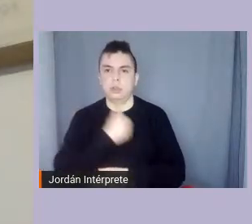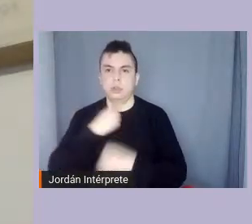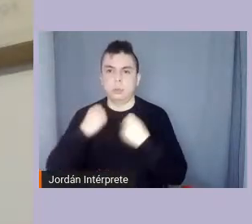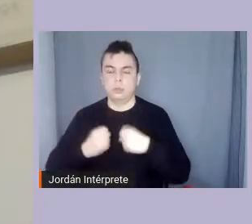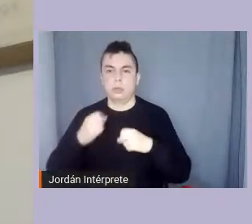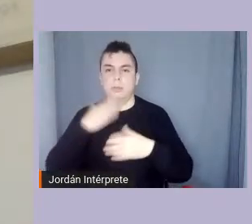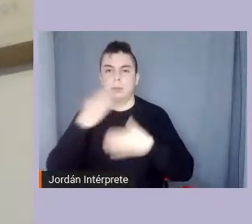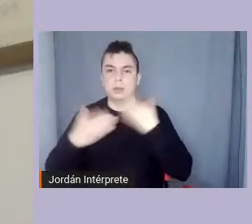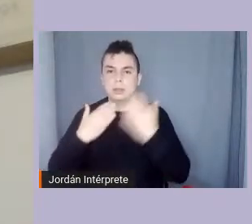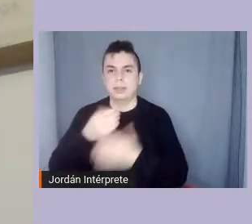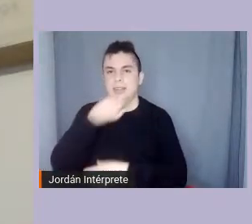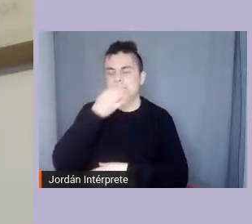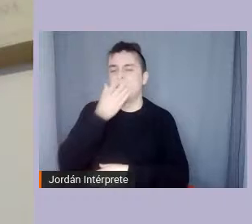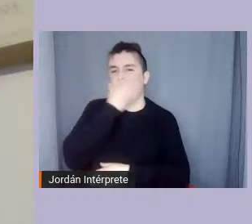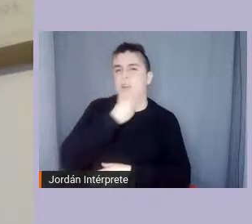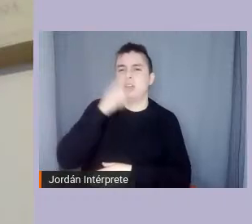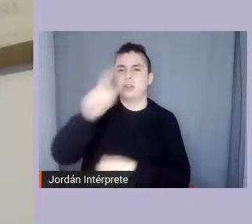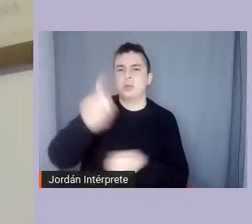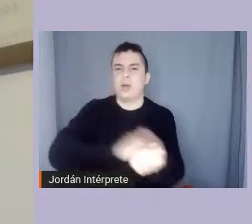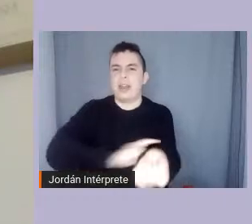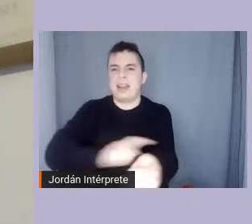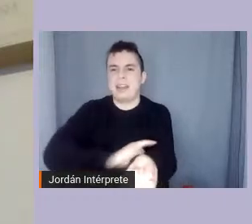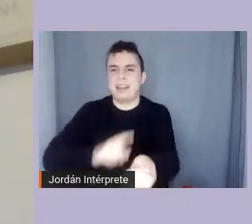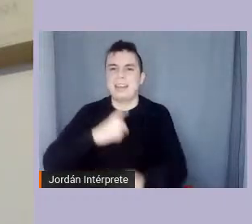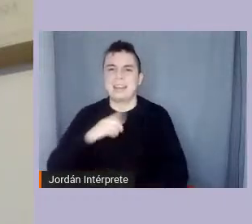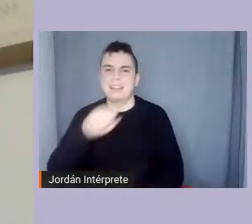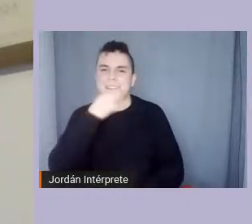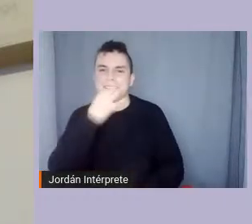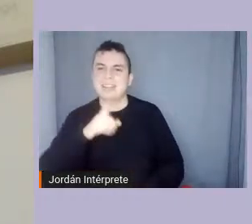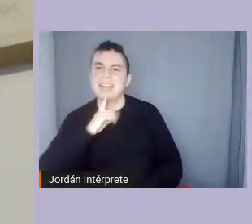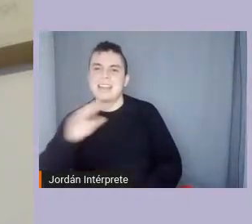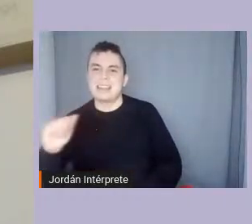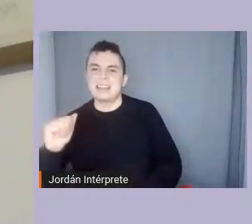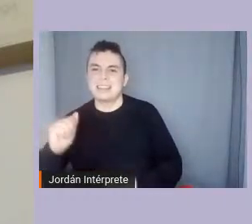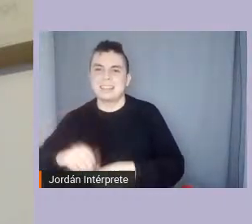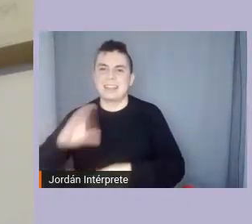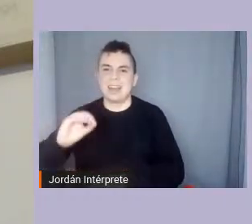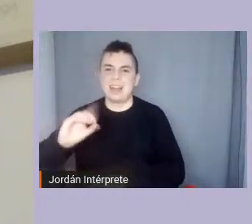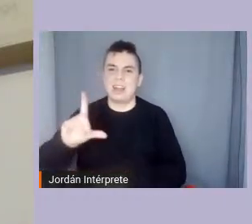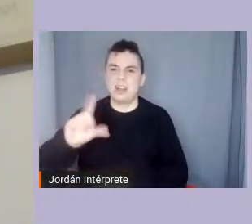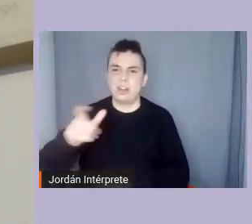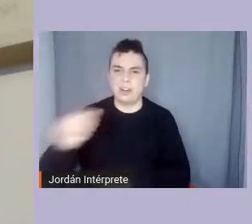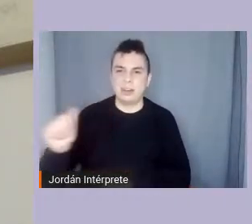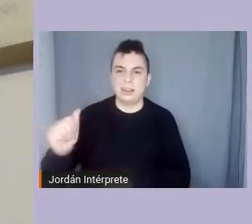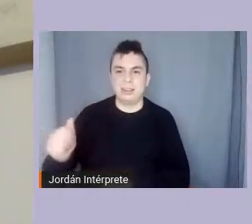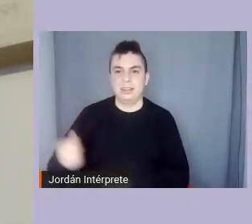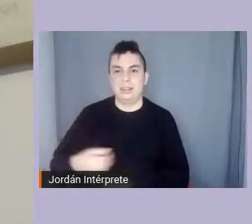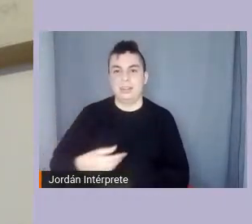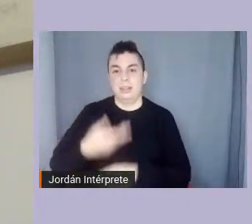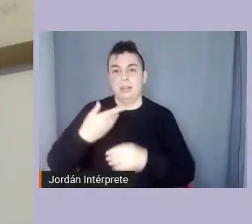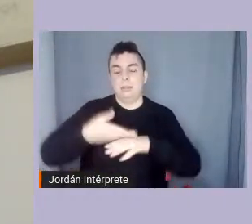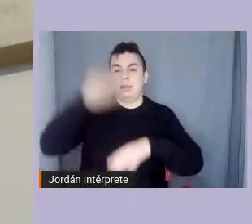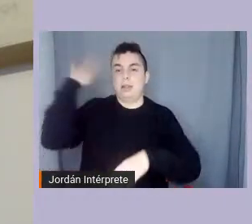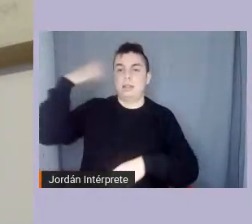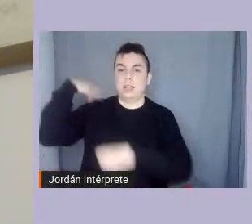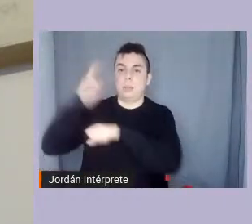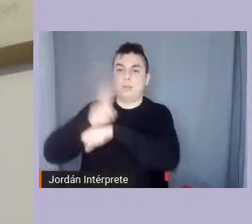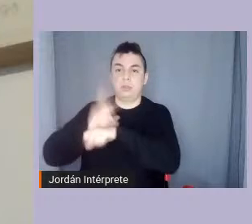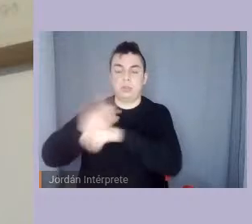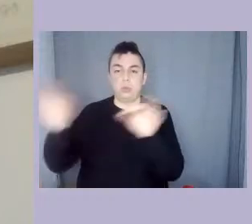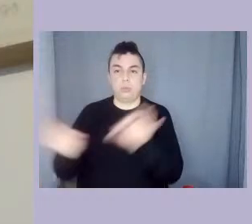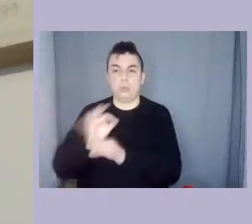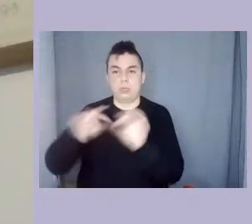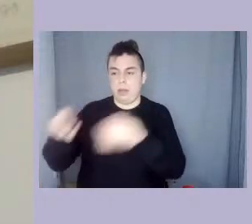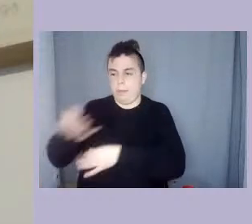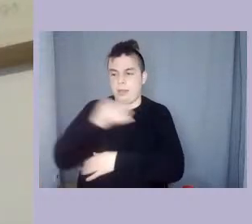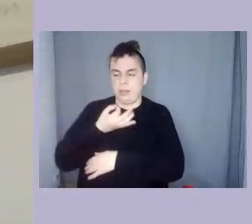Tienes linda energía, me dice la tía Olguita, gracias, muchas gracias. Es que con niños, como me decía un profesor de música,